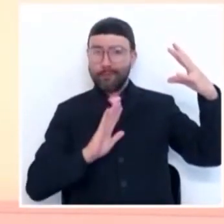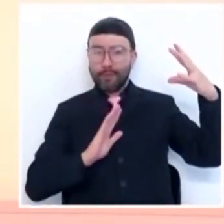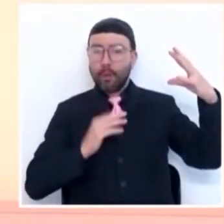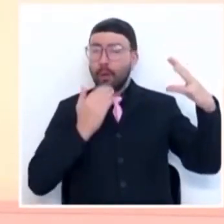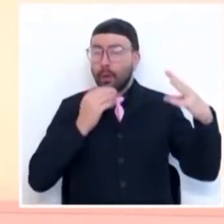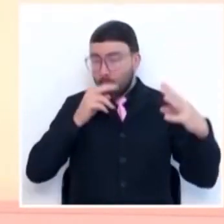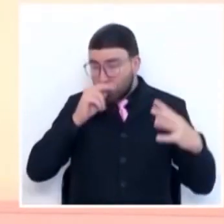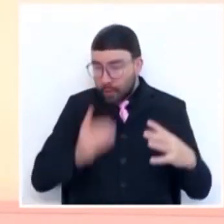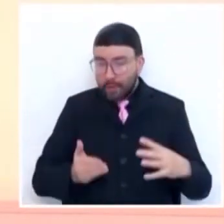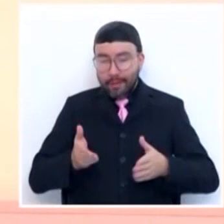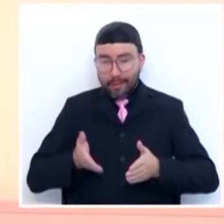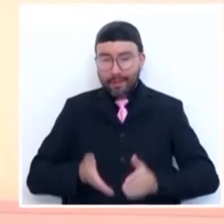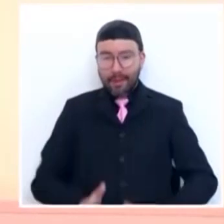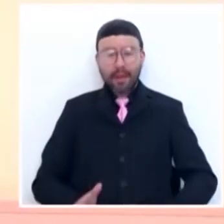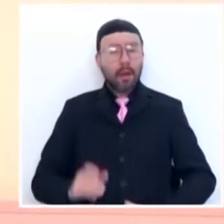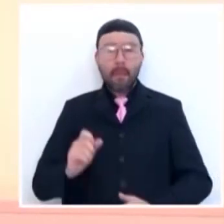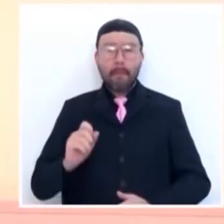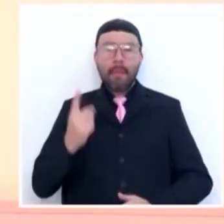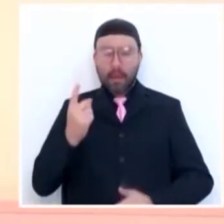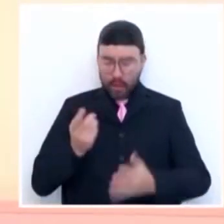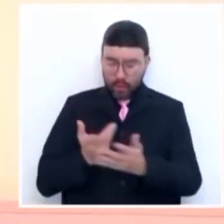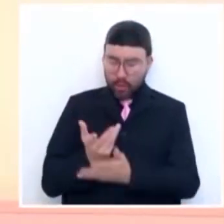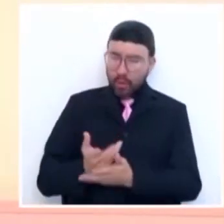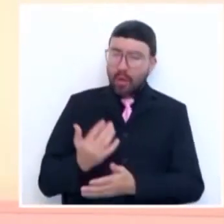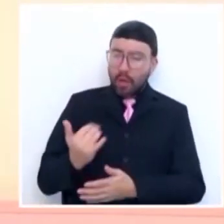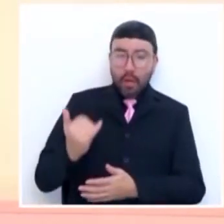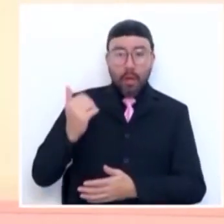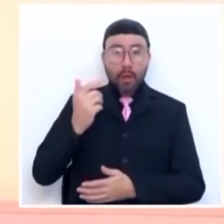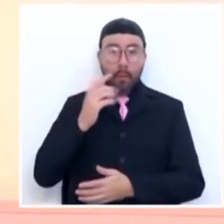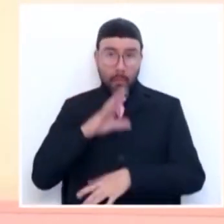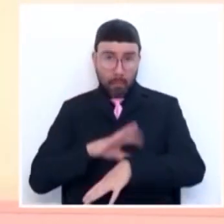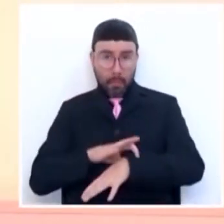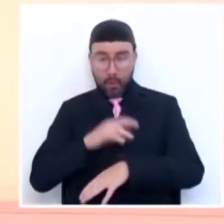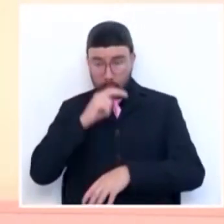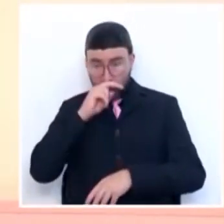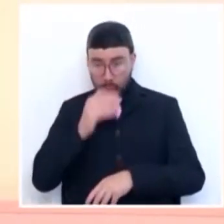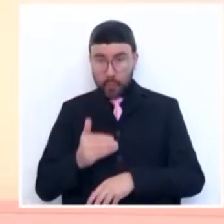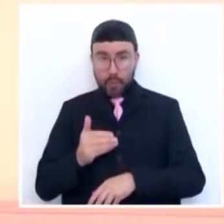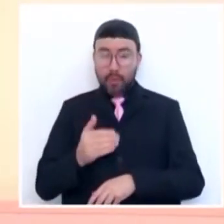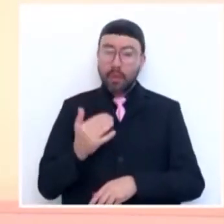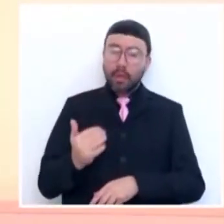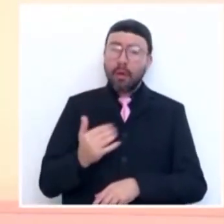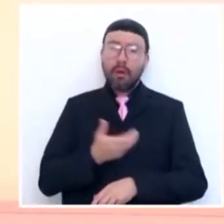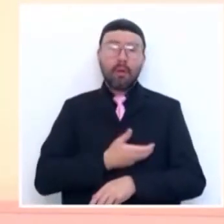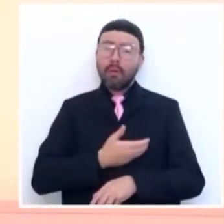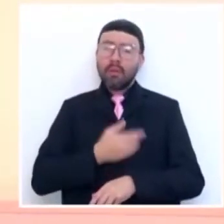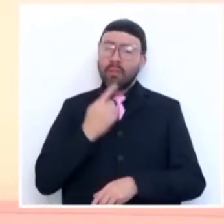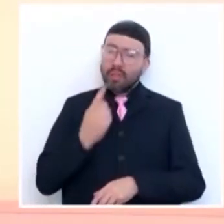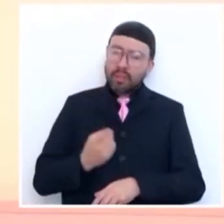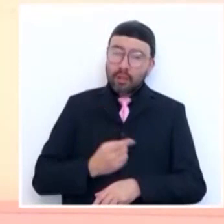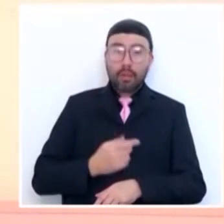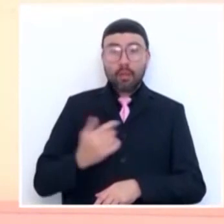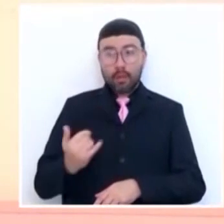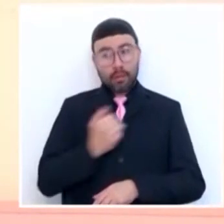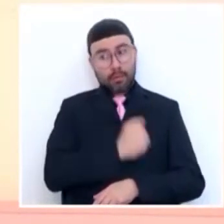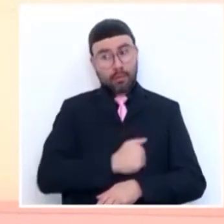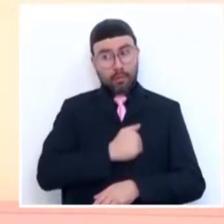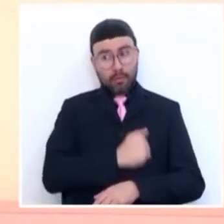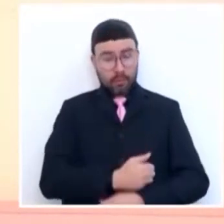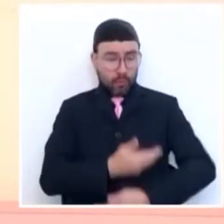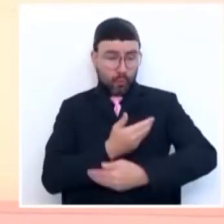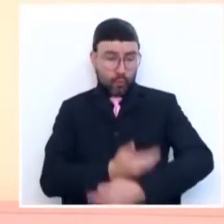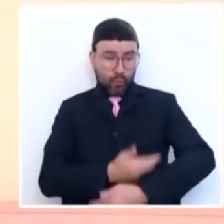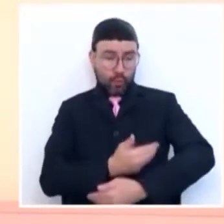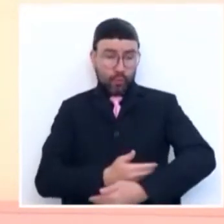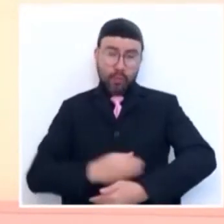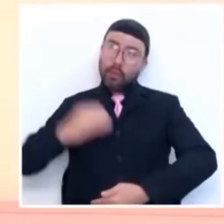y por eso una de las primeras recomendaciones de los pediatras a la mami es que asolee a su hijo, a su